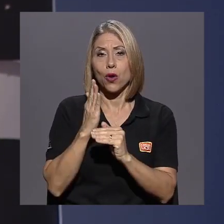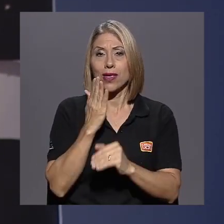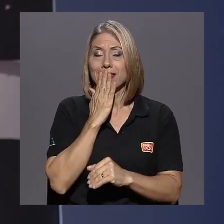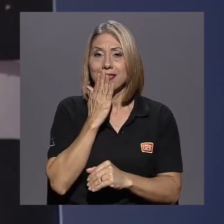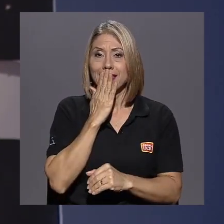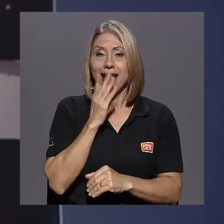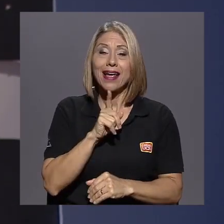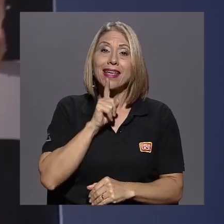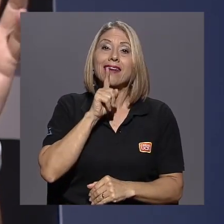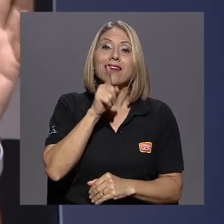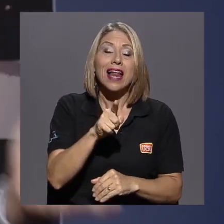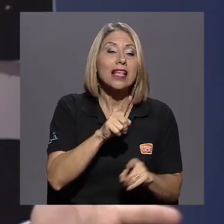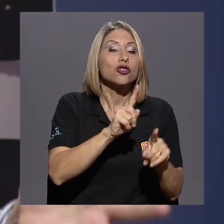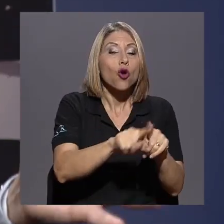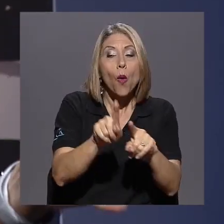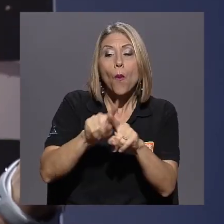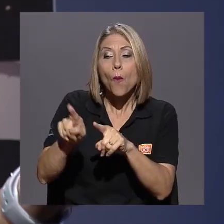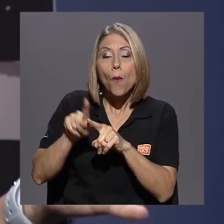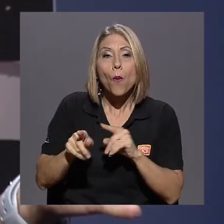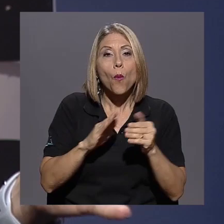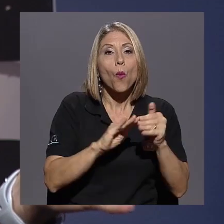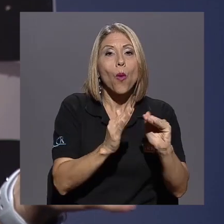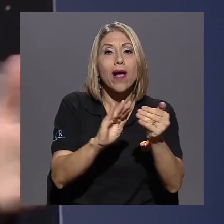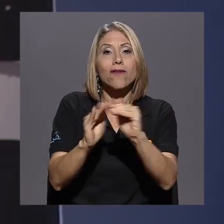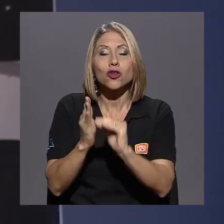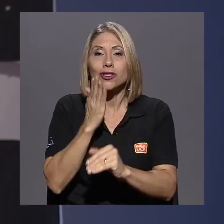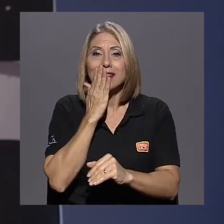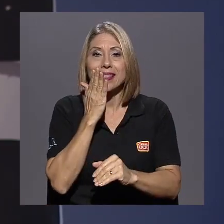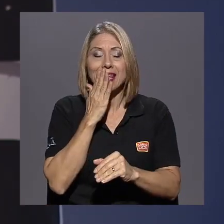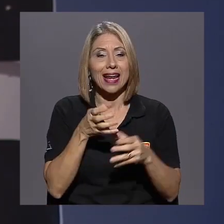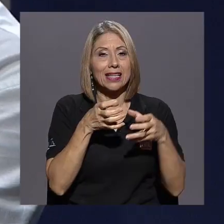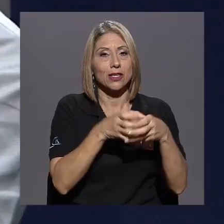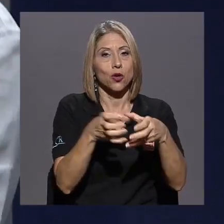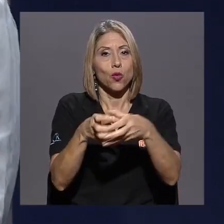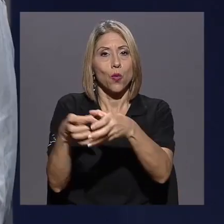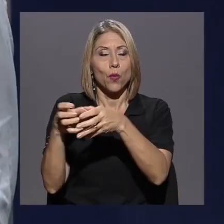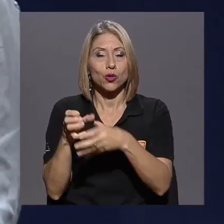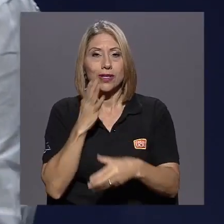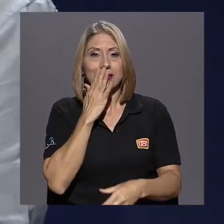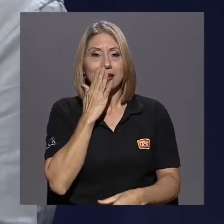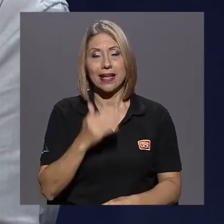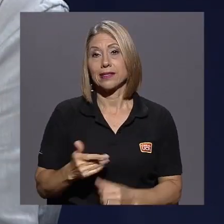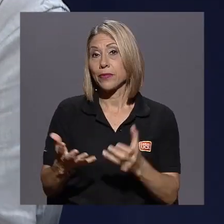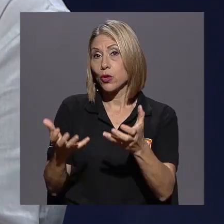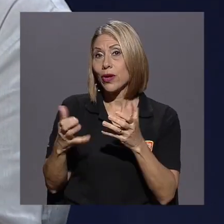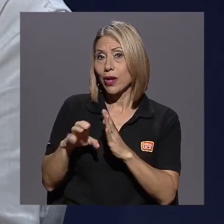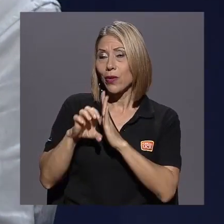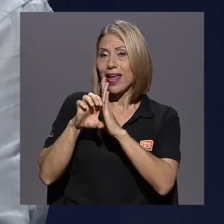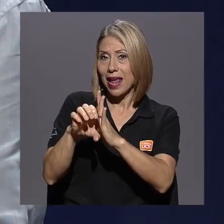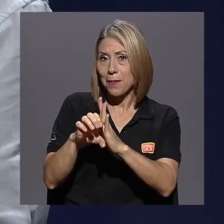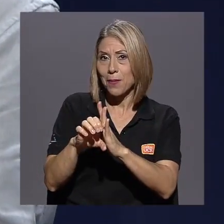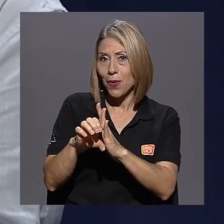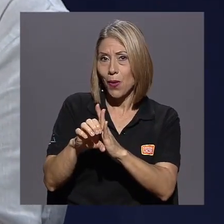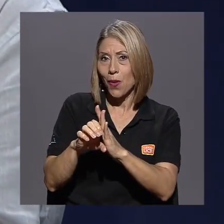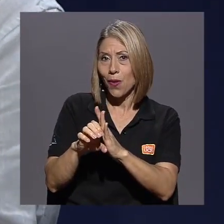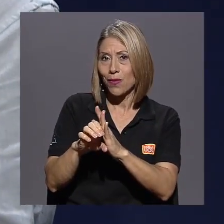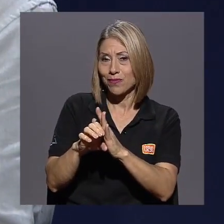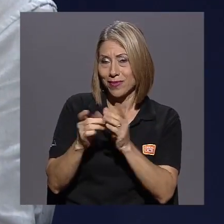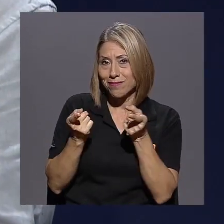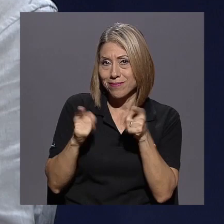en realidad son pueblos indígenas que son grupos indígenas le quisiera dar un ejemplo el que surge de mi investigación